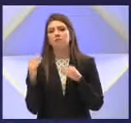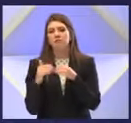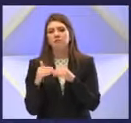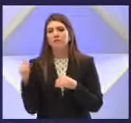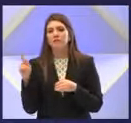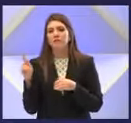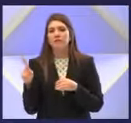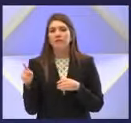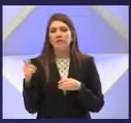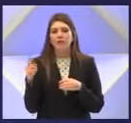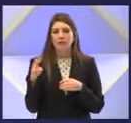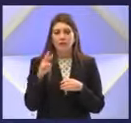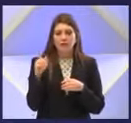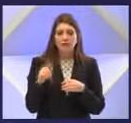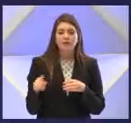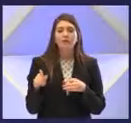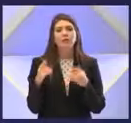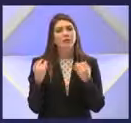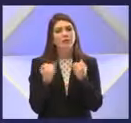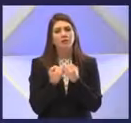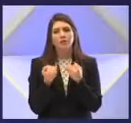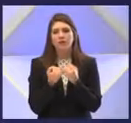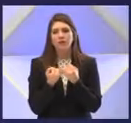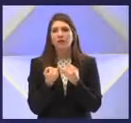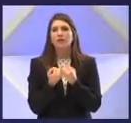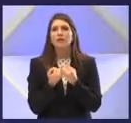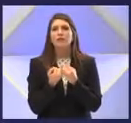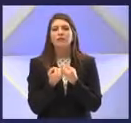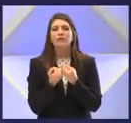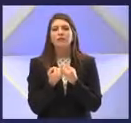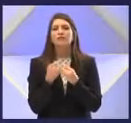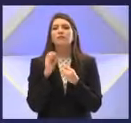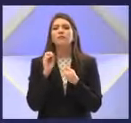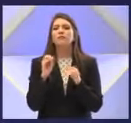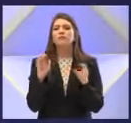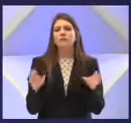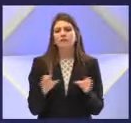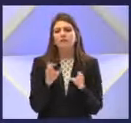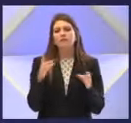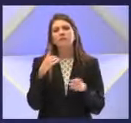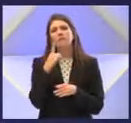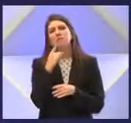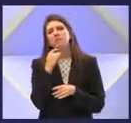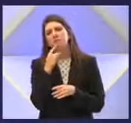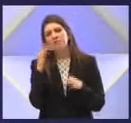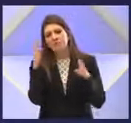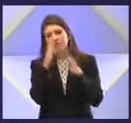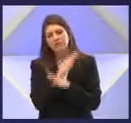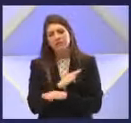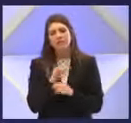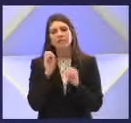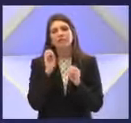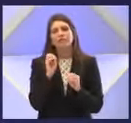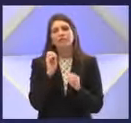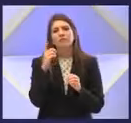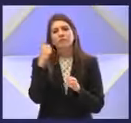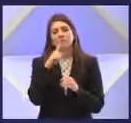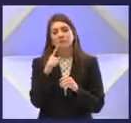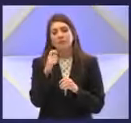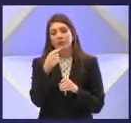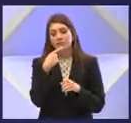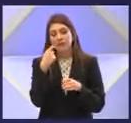móvil o una computadora para entretenimiento para investigación científica o para telemedicina da